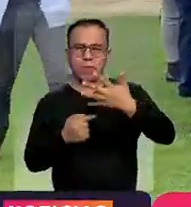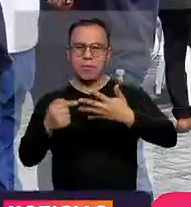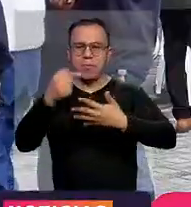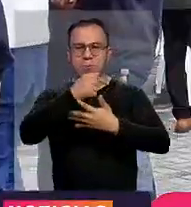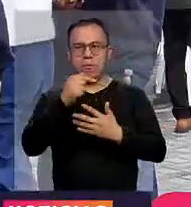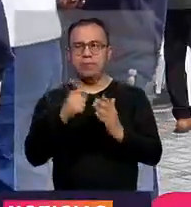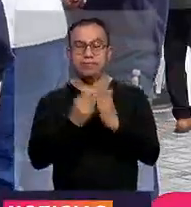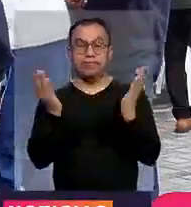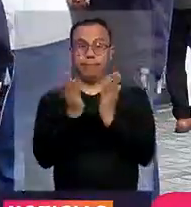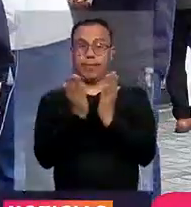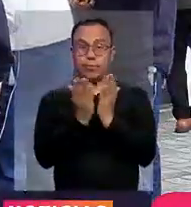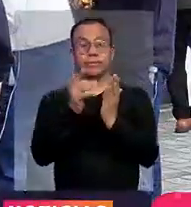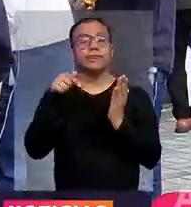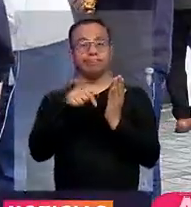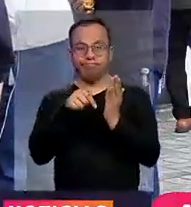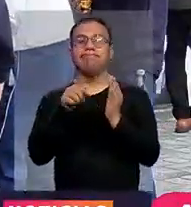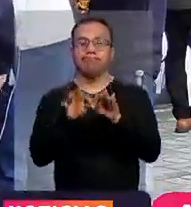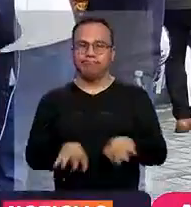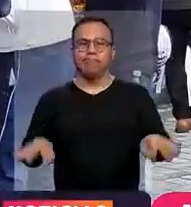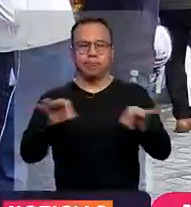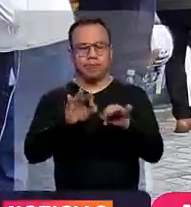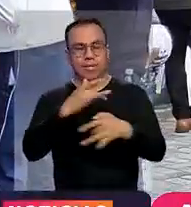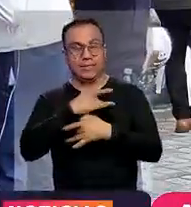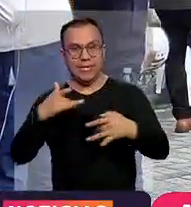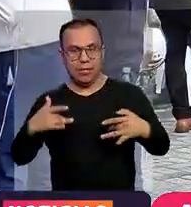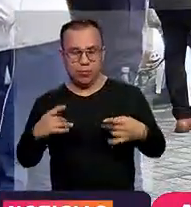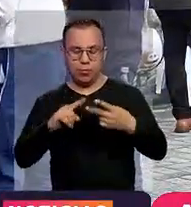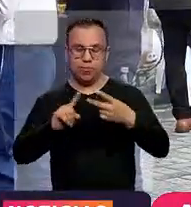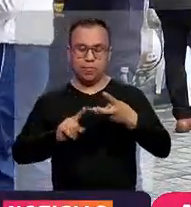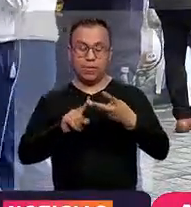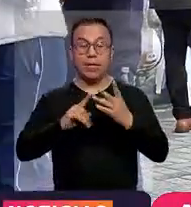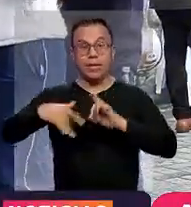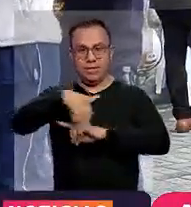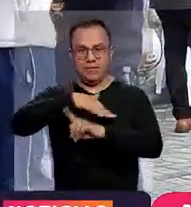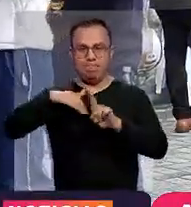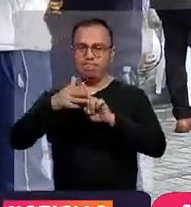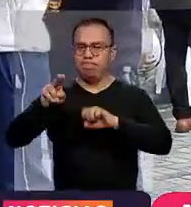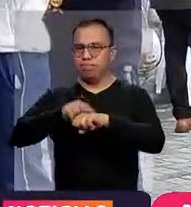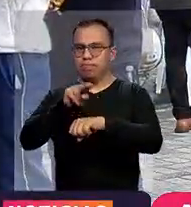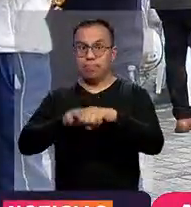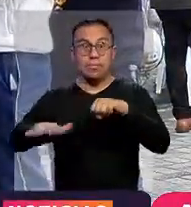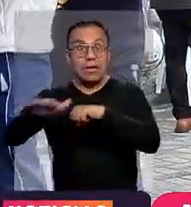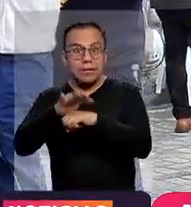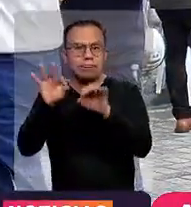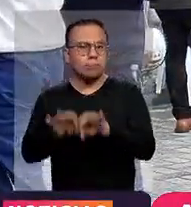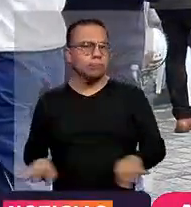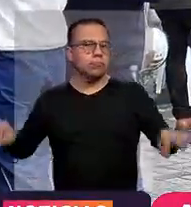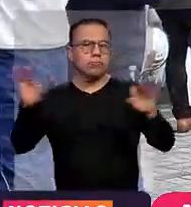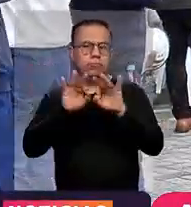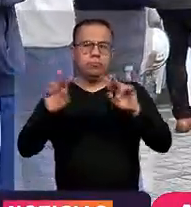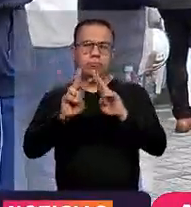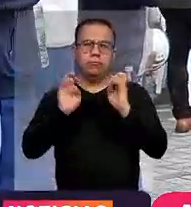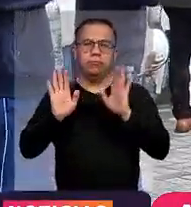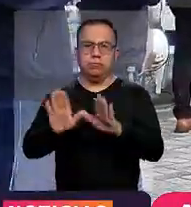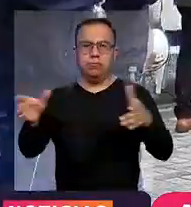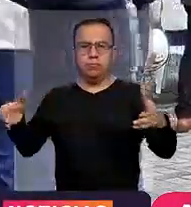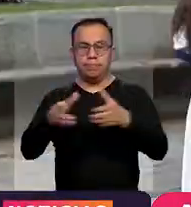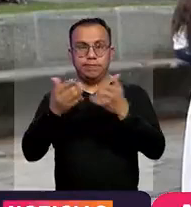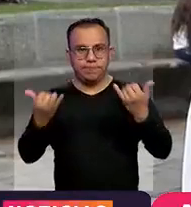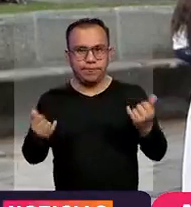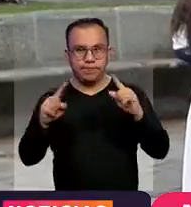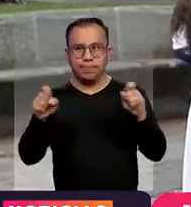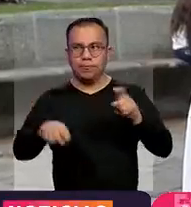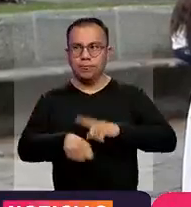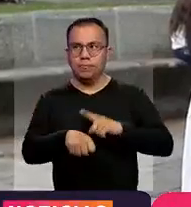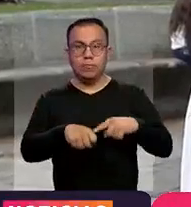temas: la educación, la salud, el ambiente, porque es importante el medio ambiente en este momento.